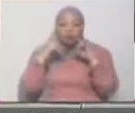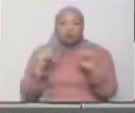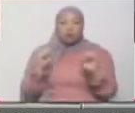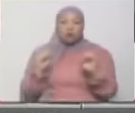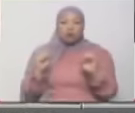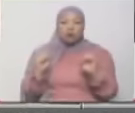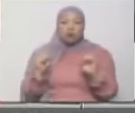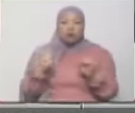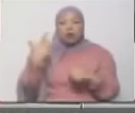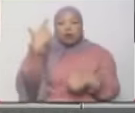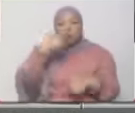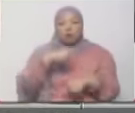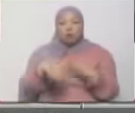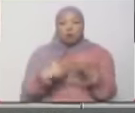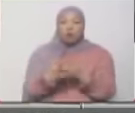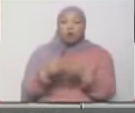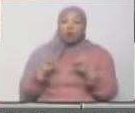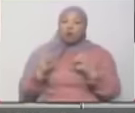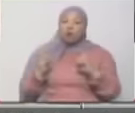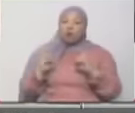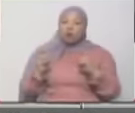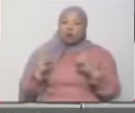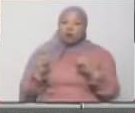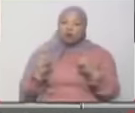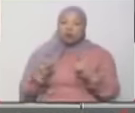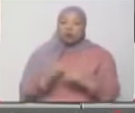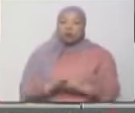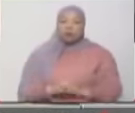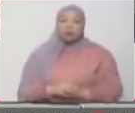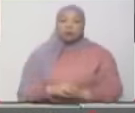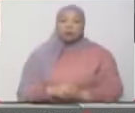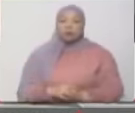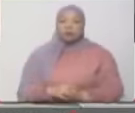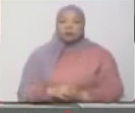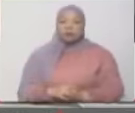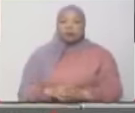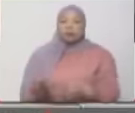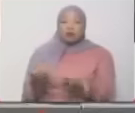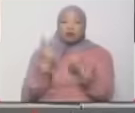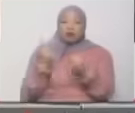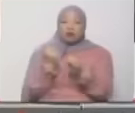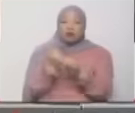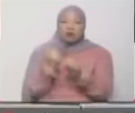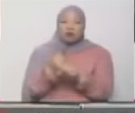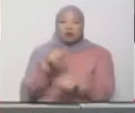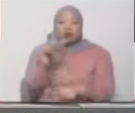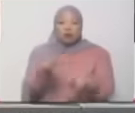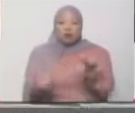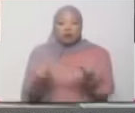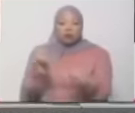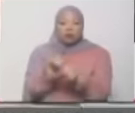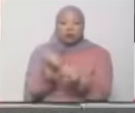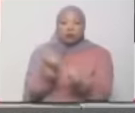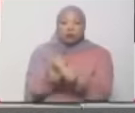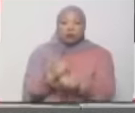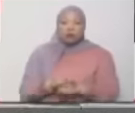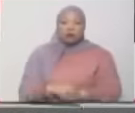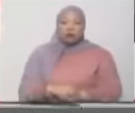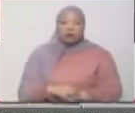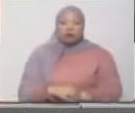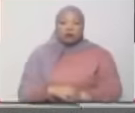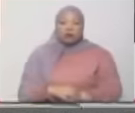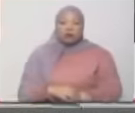Pero entonces vamos a un tema que es más abarcante, más grande, que es formar a la ciudadanía. Antes